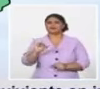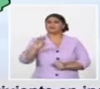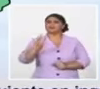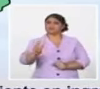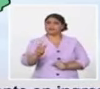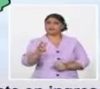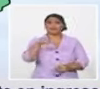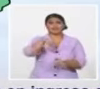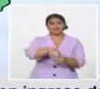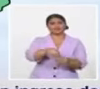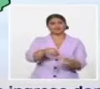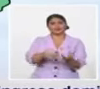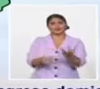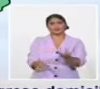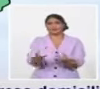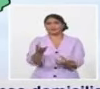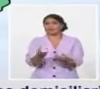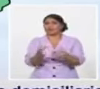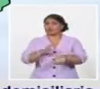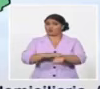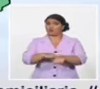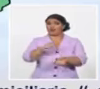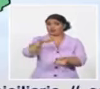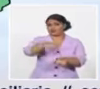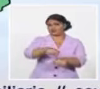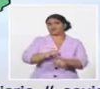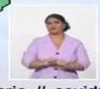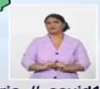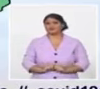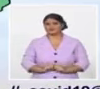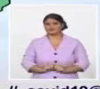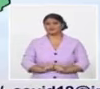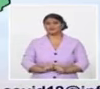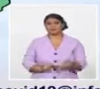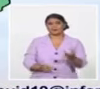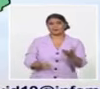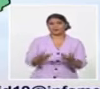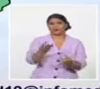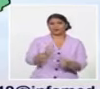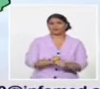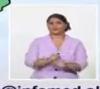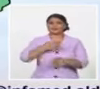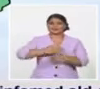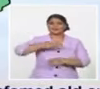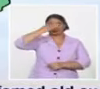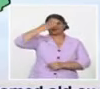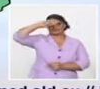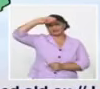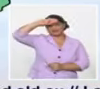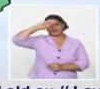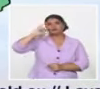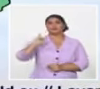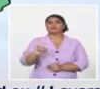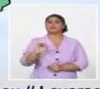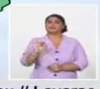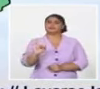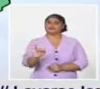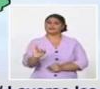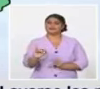están incidiendo mucho en este comportamiento. Santiago 67, que también es la